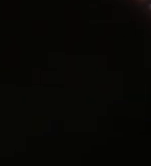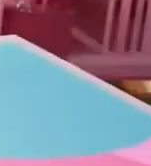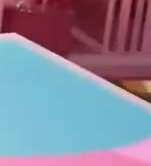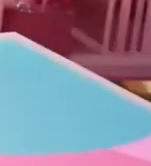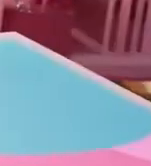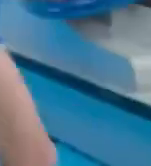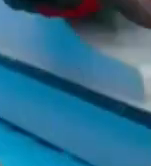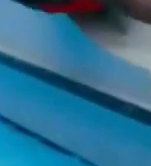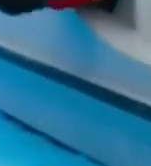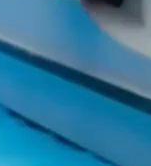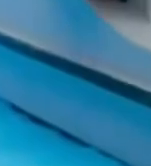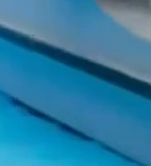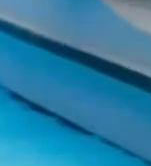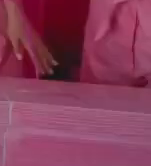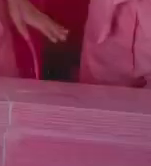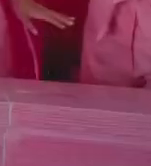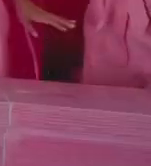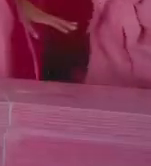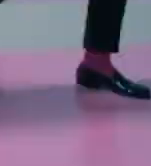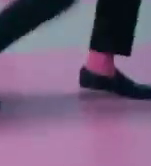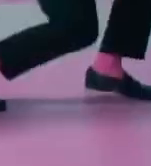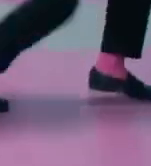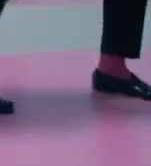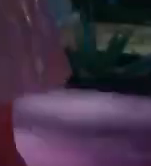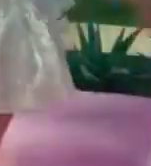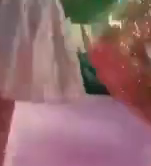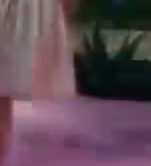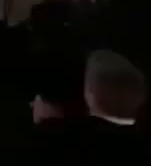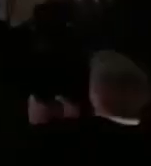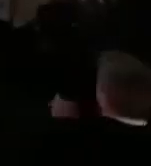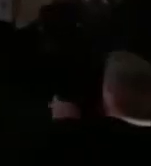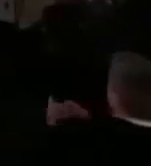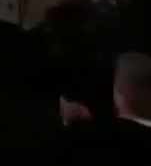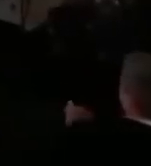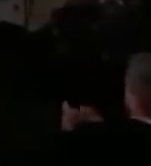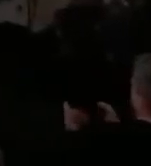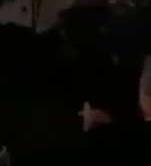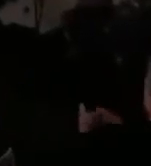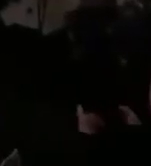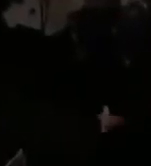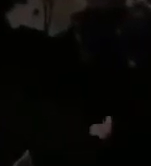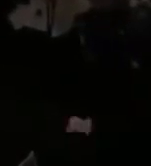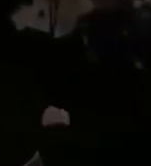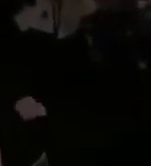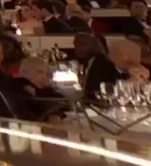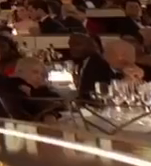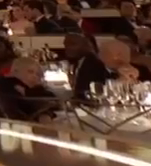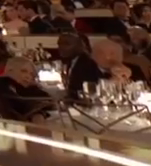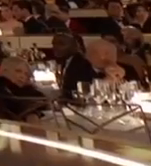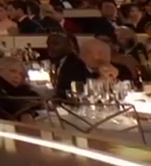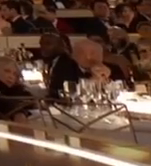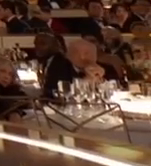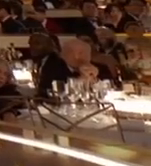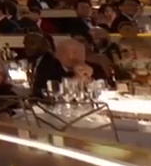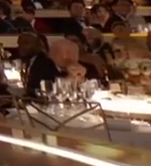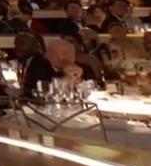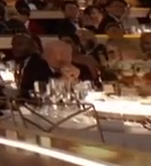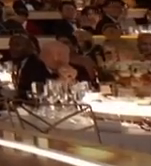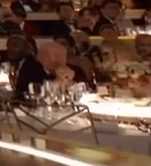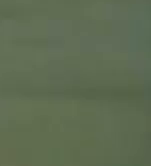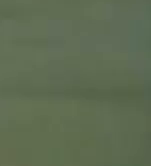Mayor Logro en Taquilla y Mejor Actuación de Stand-Up, respectivamente. La cinta dirigida por Greta Gerwig también obtuvo el premio a Mejor Canción para